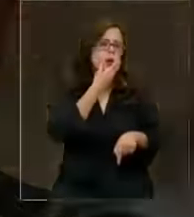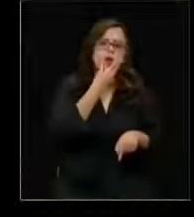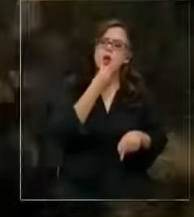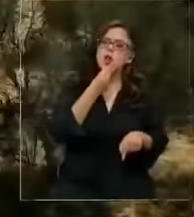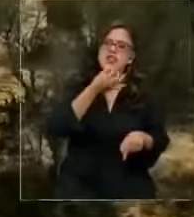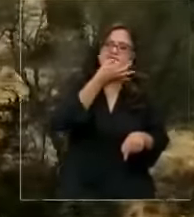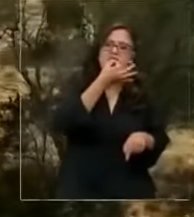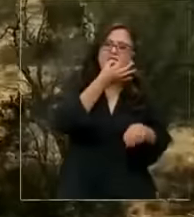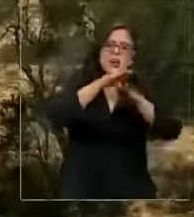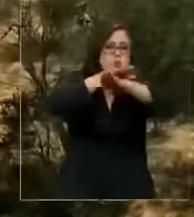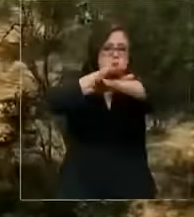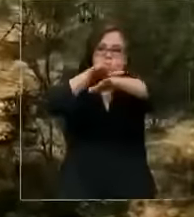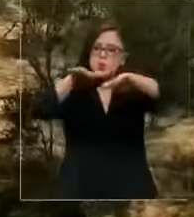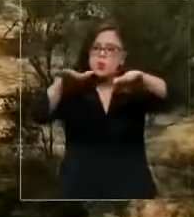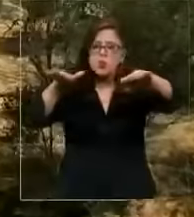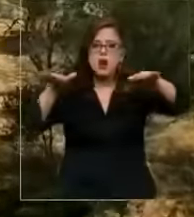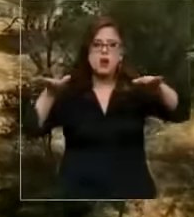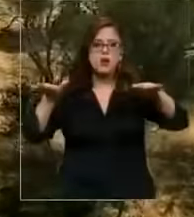maravillosa.